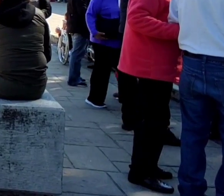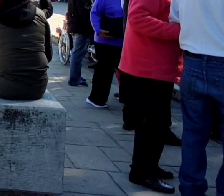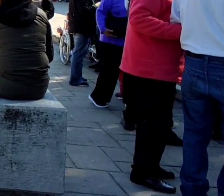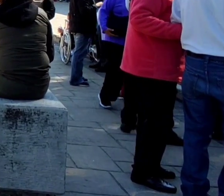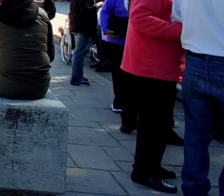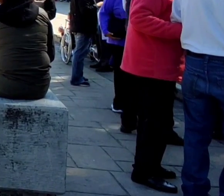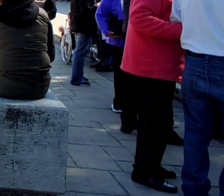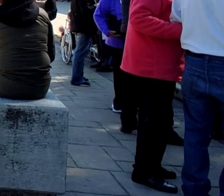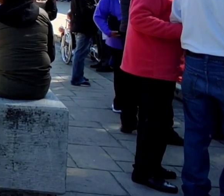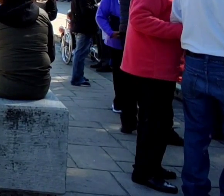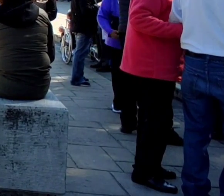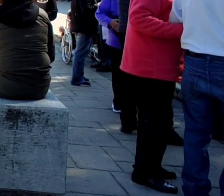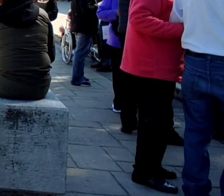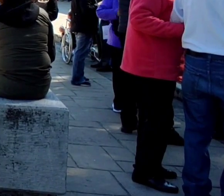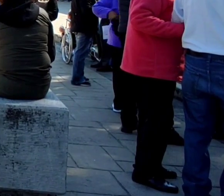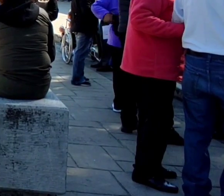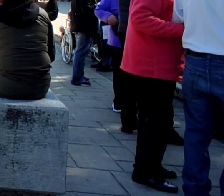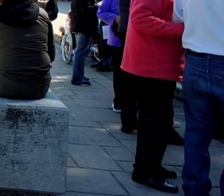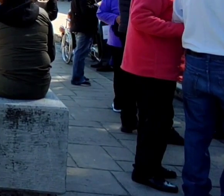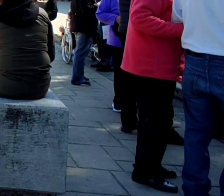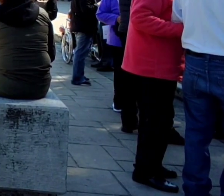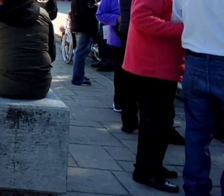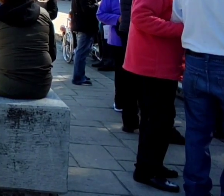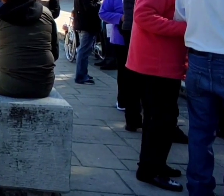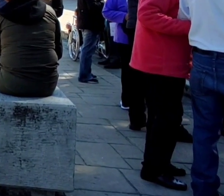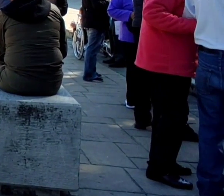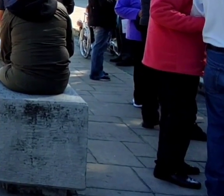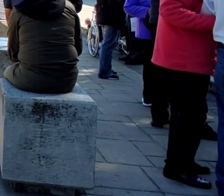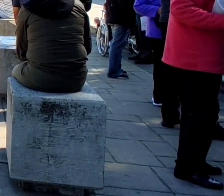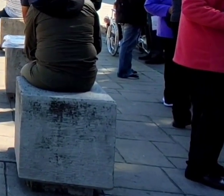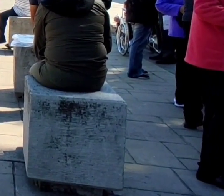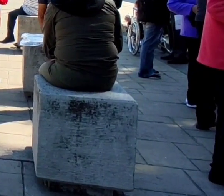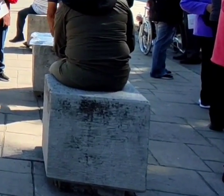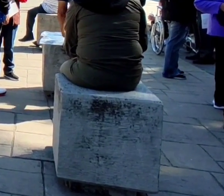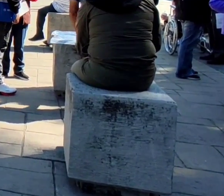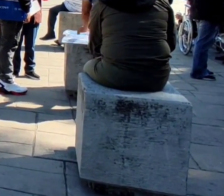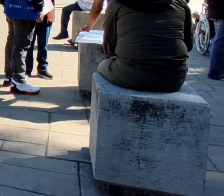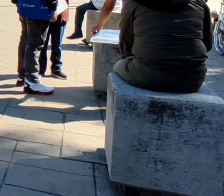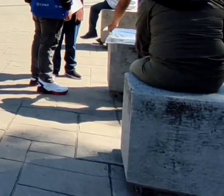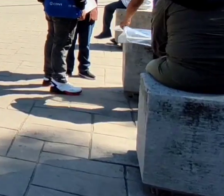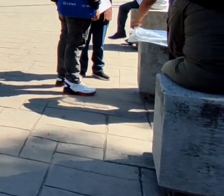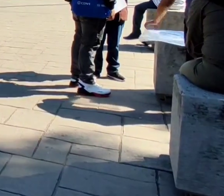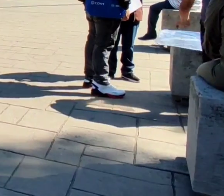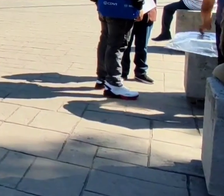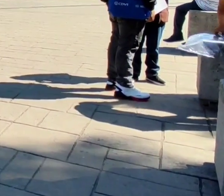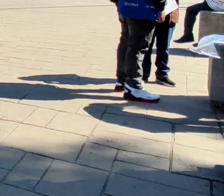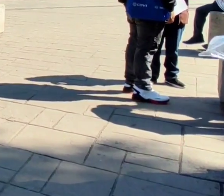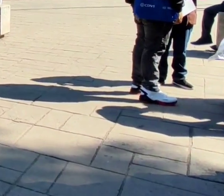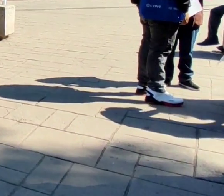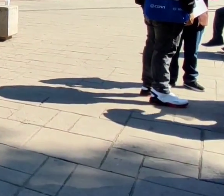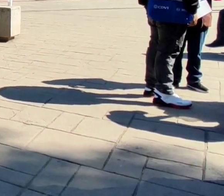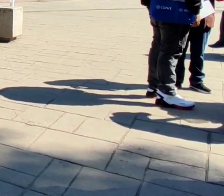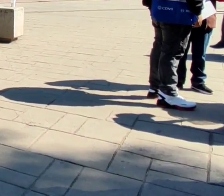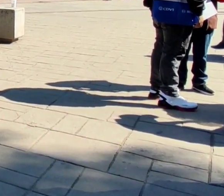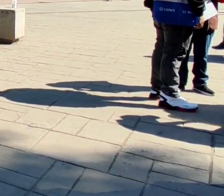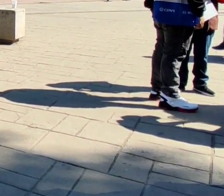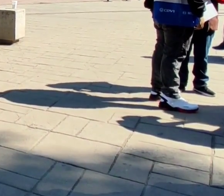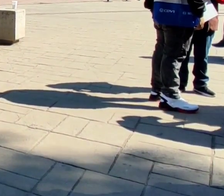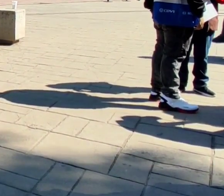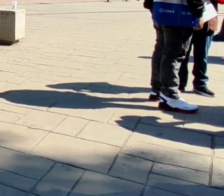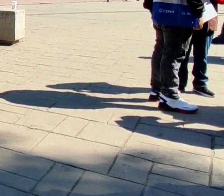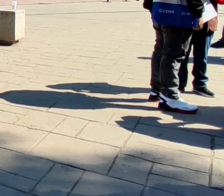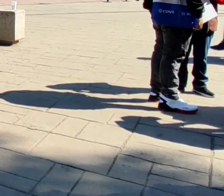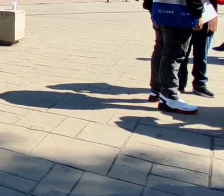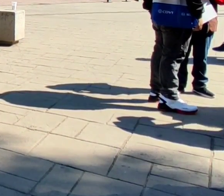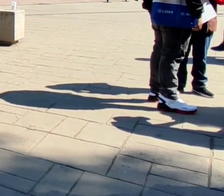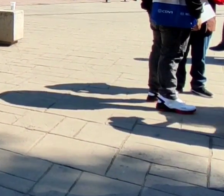toca registrarme, ¿a mí también me darán retroactivo? ¿A mí también me van a aguantar todo ese dinero? La respuesta es no. Lo